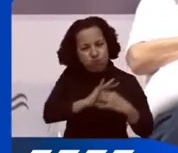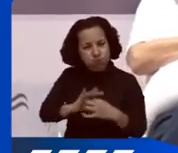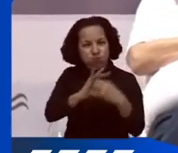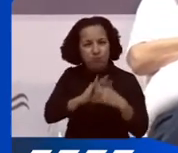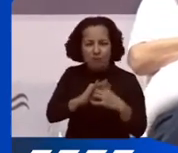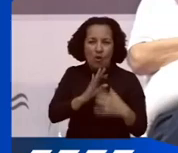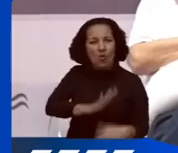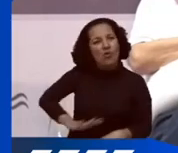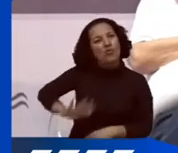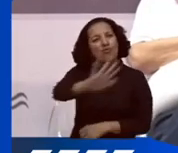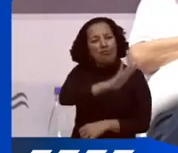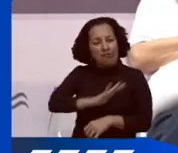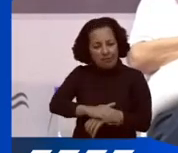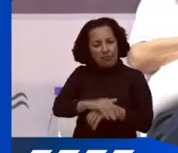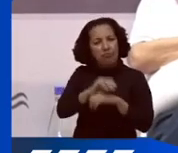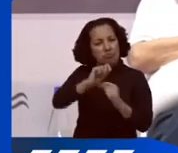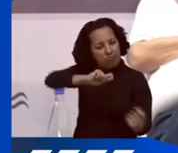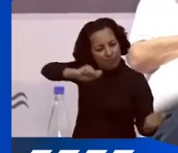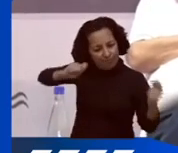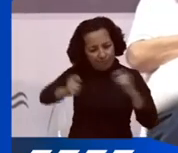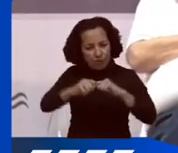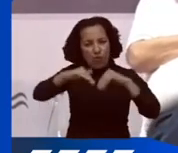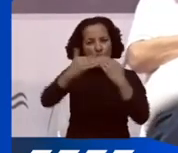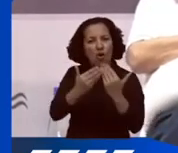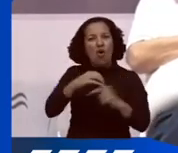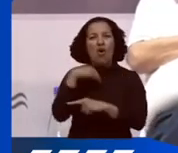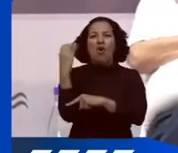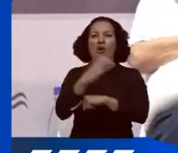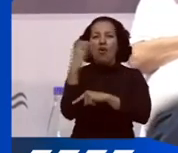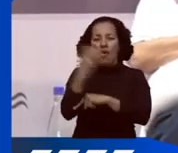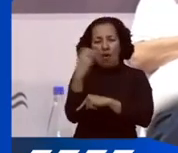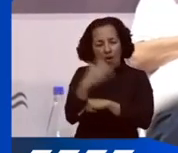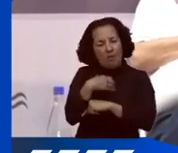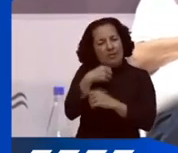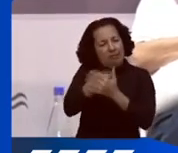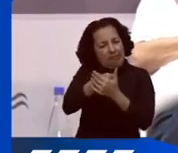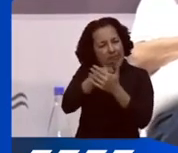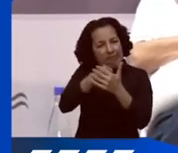por ustedes, vamos a transformar la educación de Colombia y vamos a